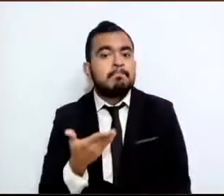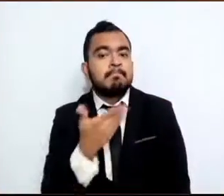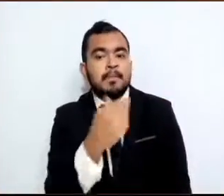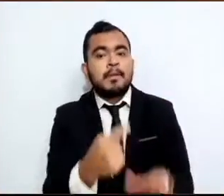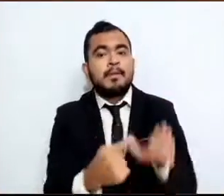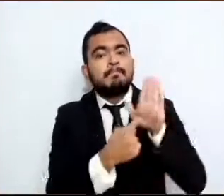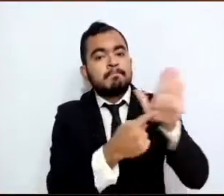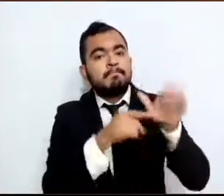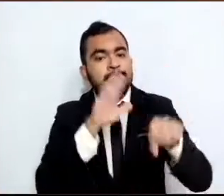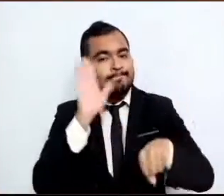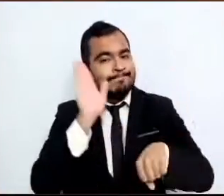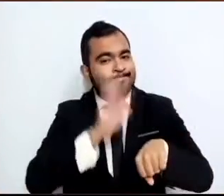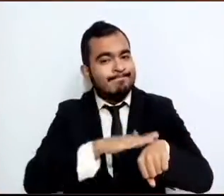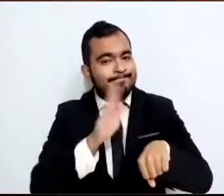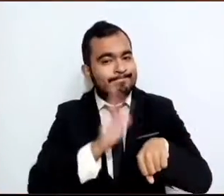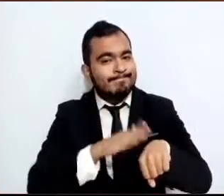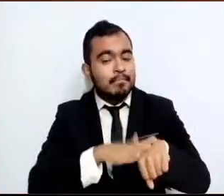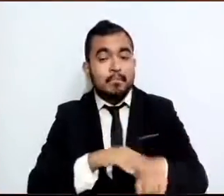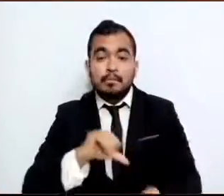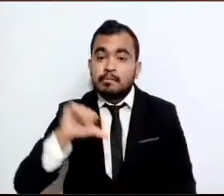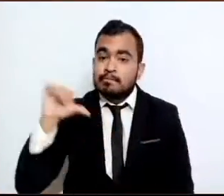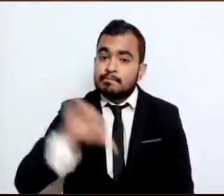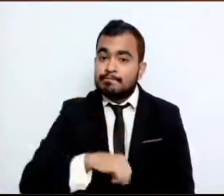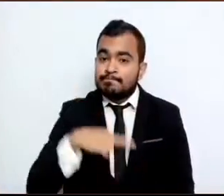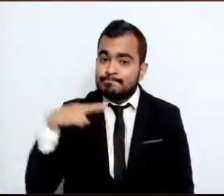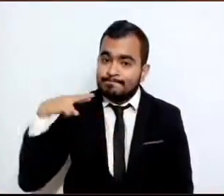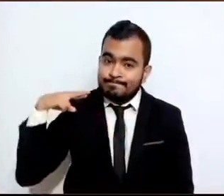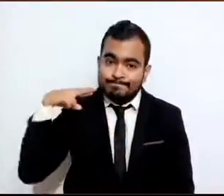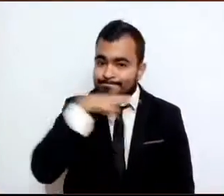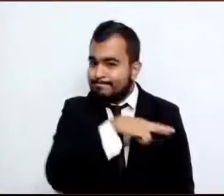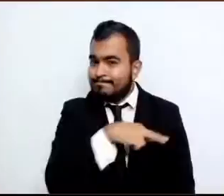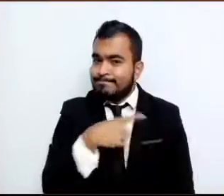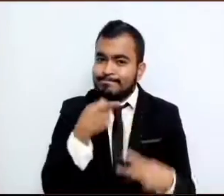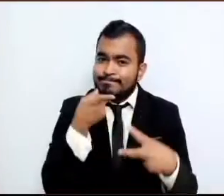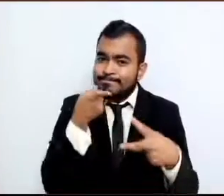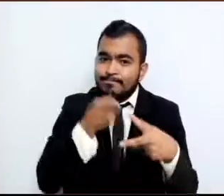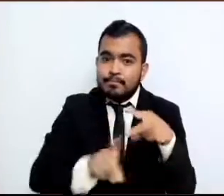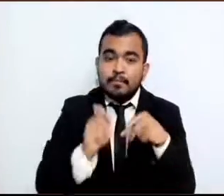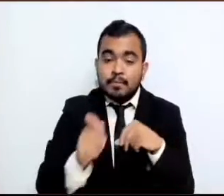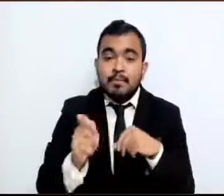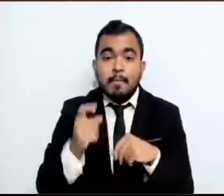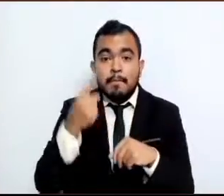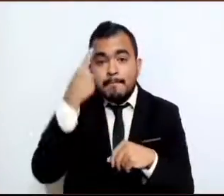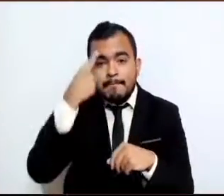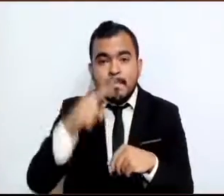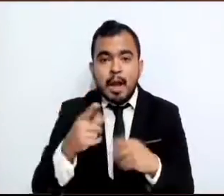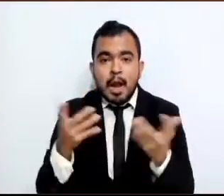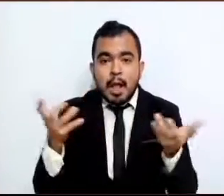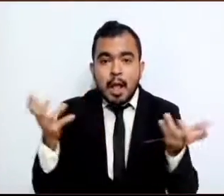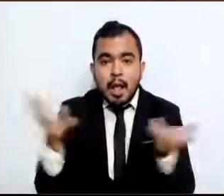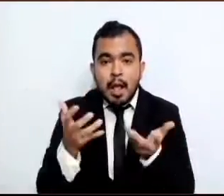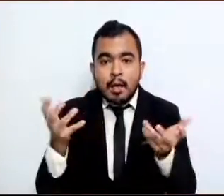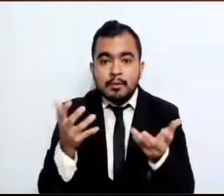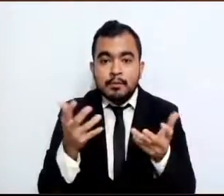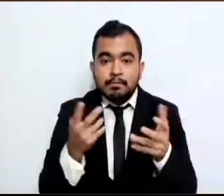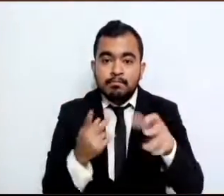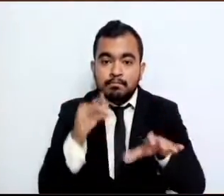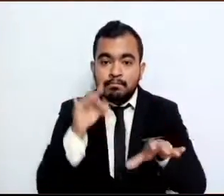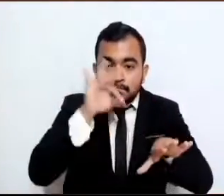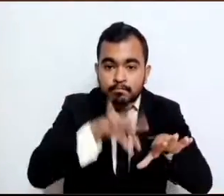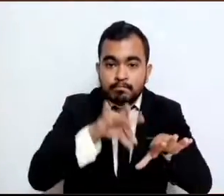de inmediato se comience una jornada de reforestación en los